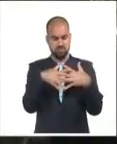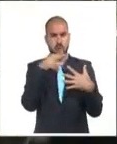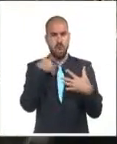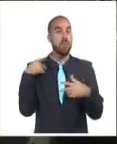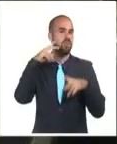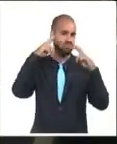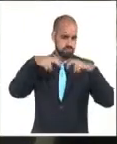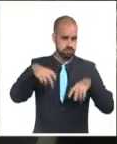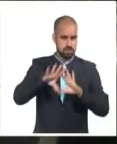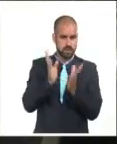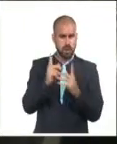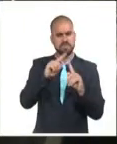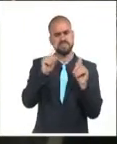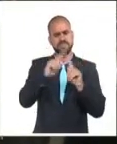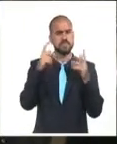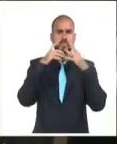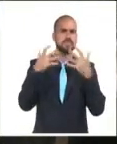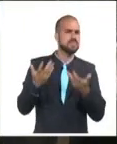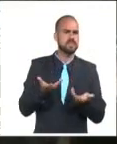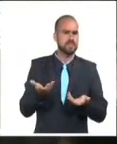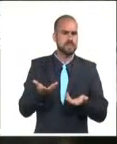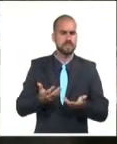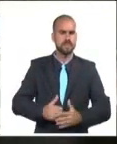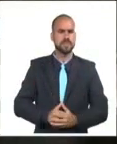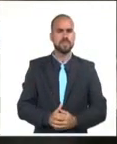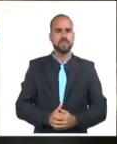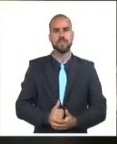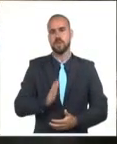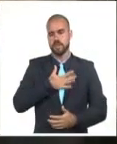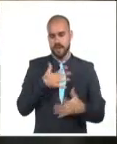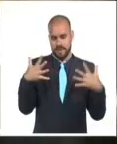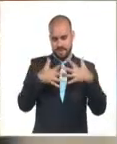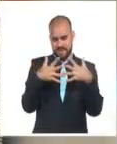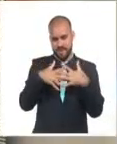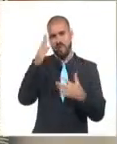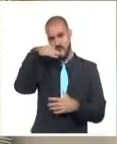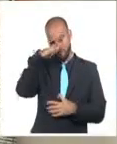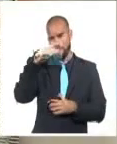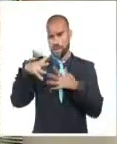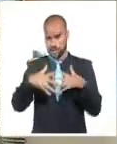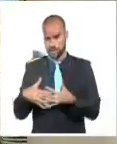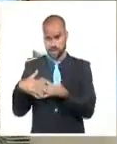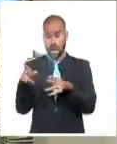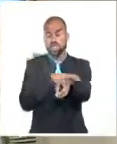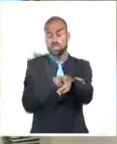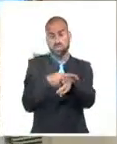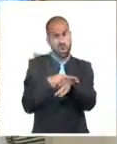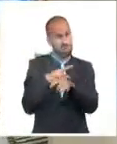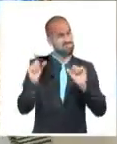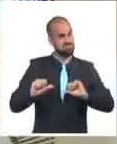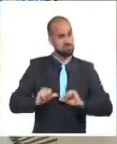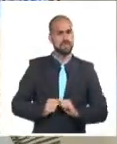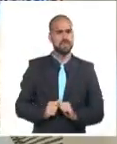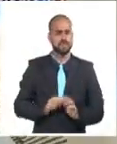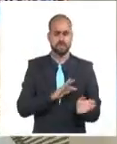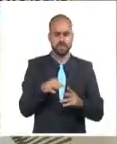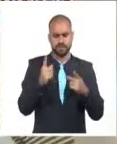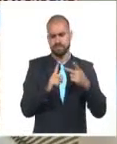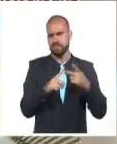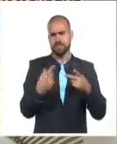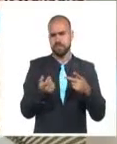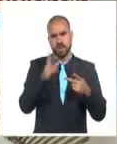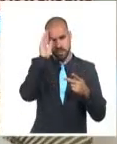más significativos en esa vertiente, destacan Relaciones Cuba-Estados Unidos, una historia crítica, y De la